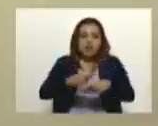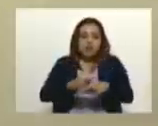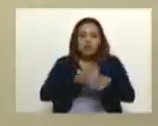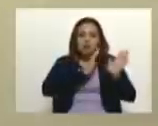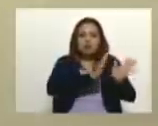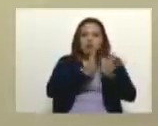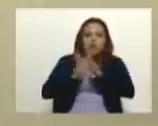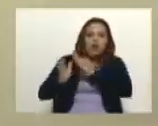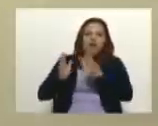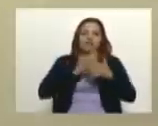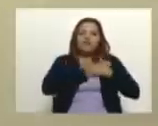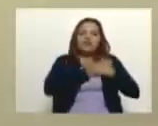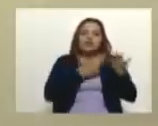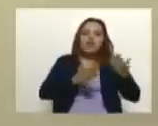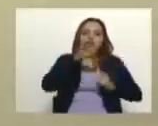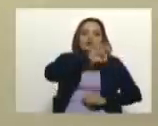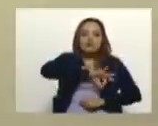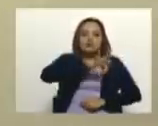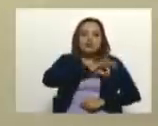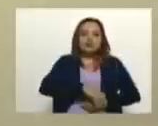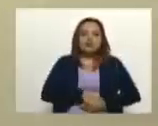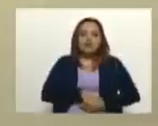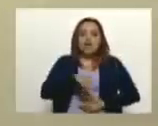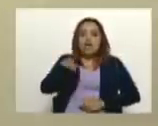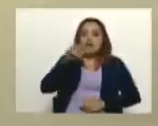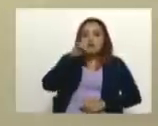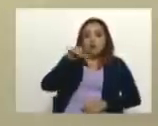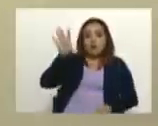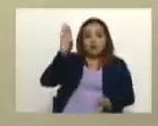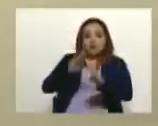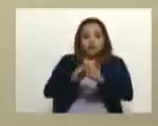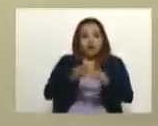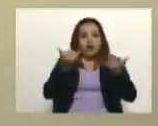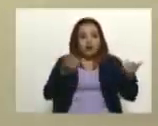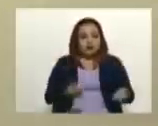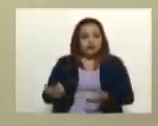articulado, voluntario y social. Es la información y con ella retornamos. Adelante.